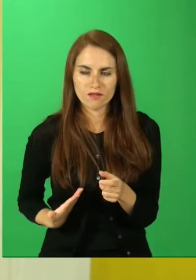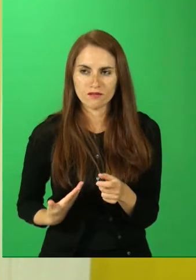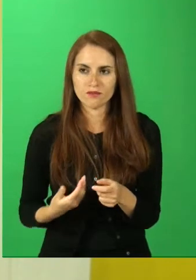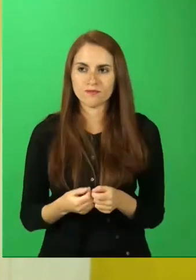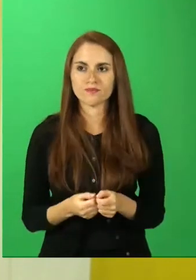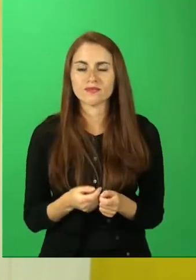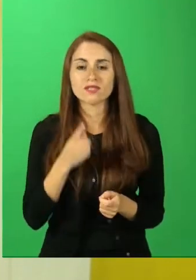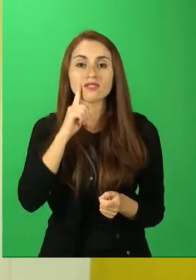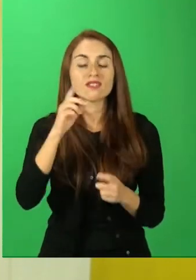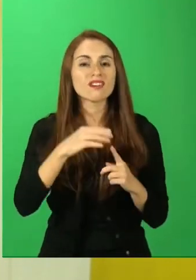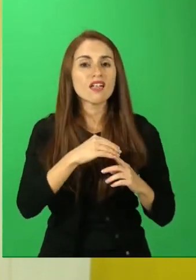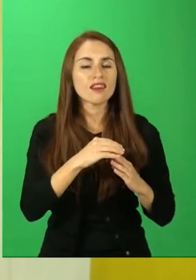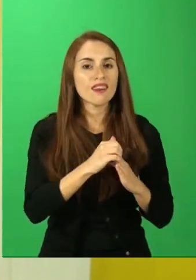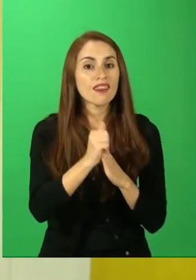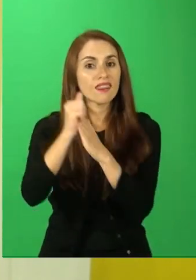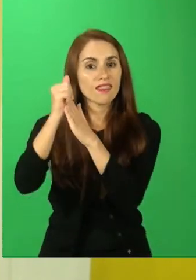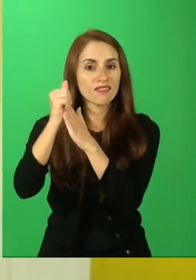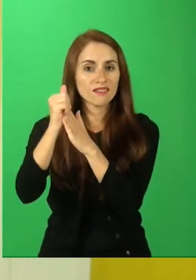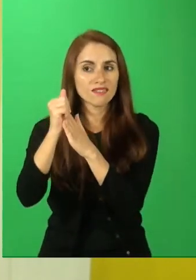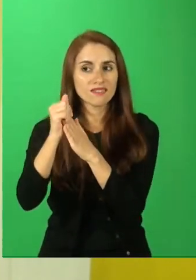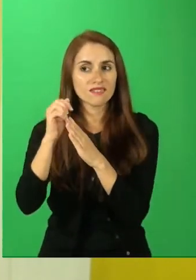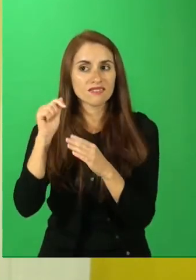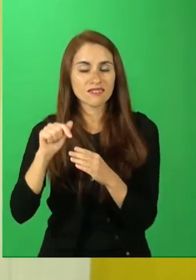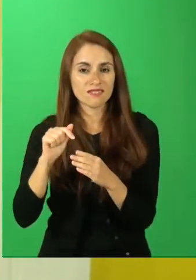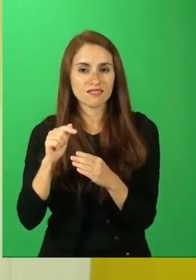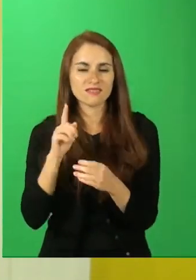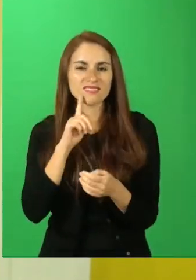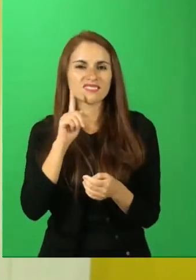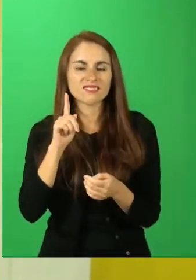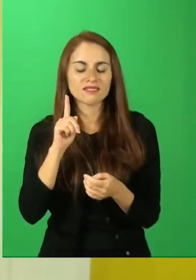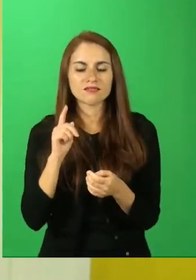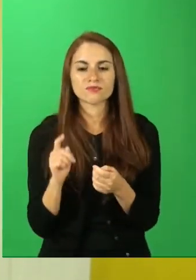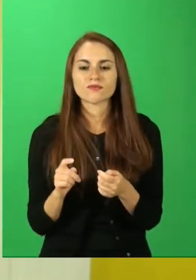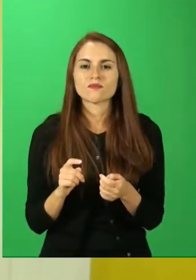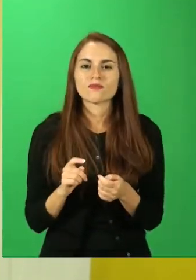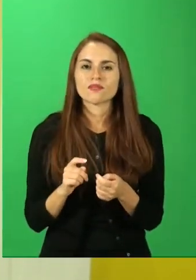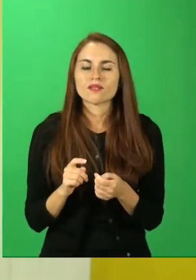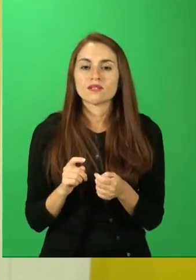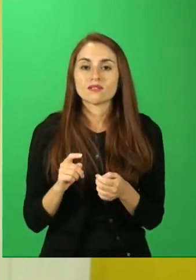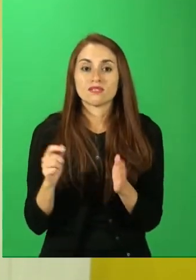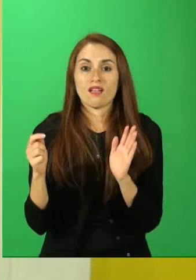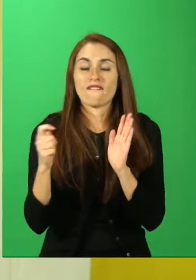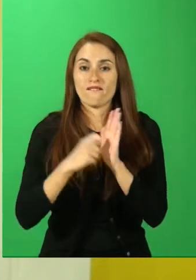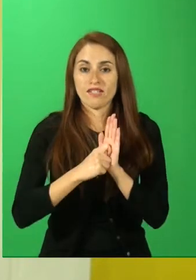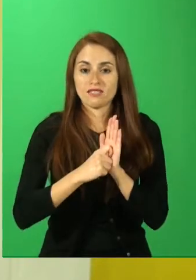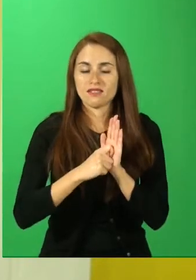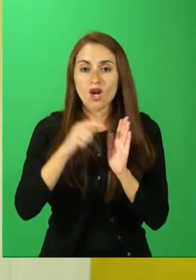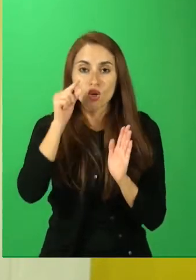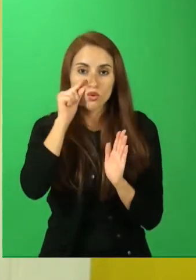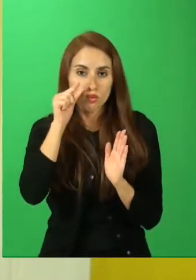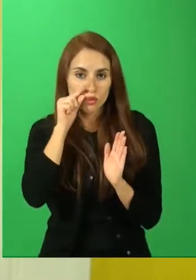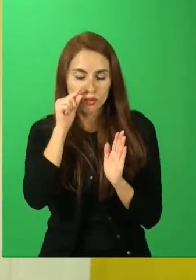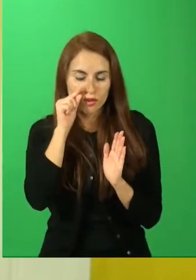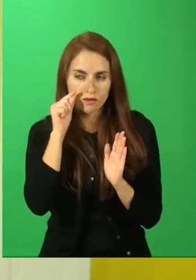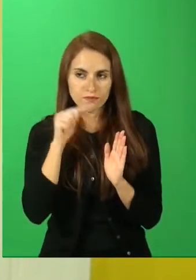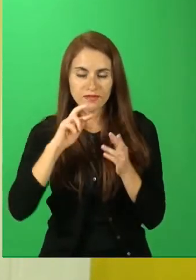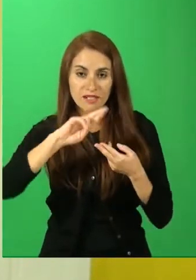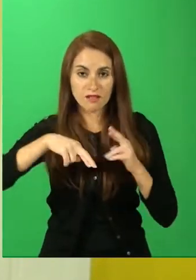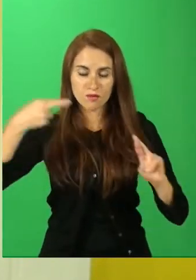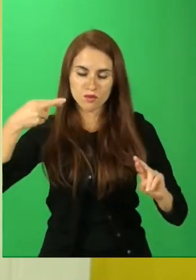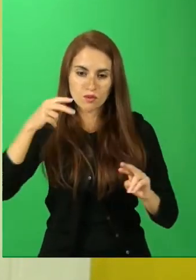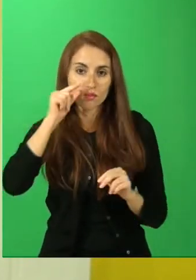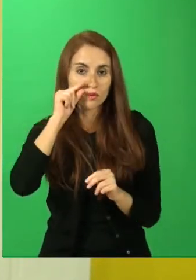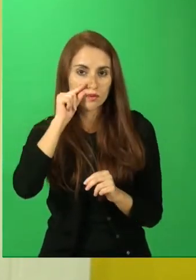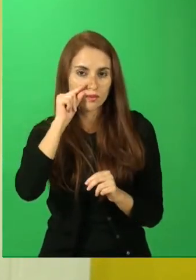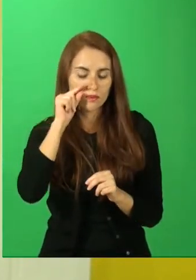¿Quién va a liderar esta llamada Revolución de Octubre? Porque ocurre exactamente en ese mes de ese año, el asalto al